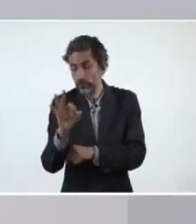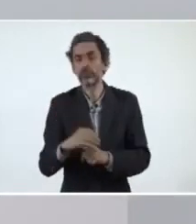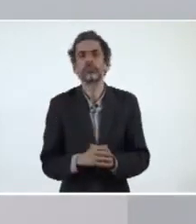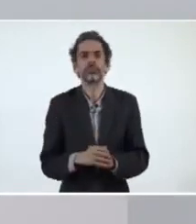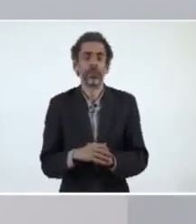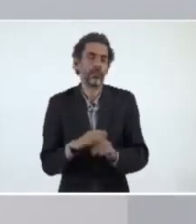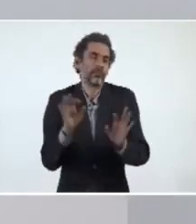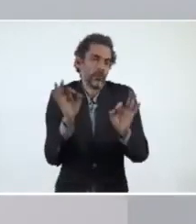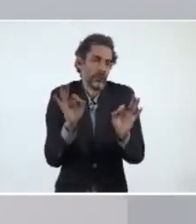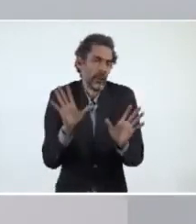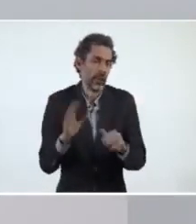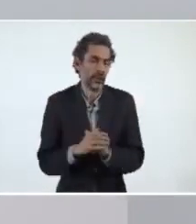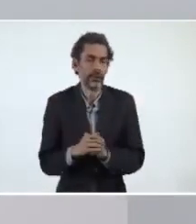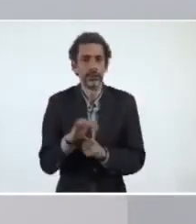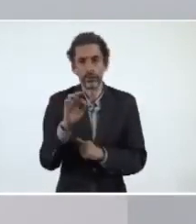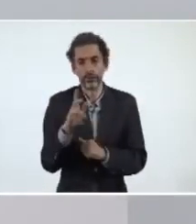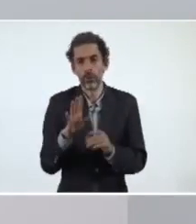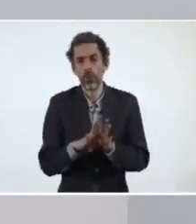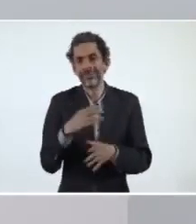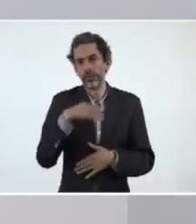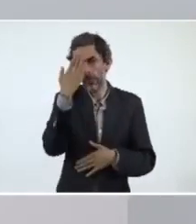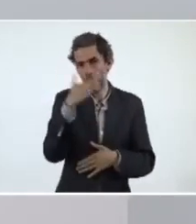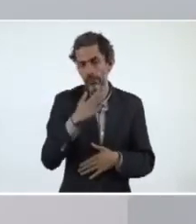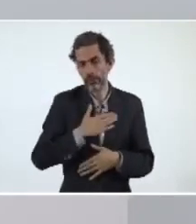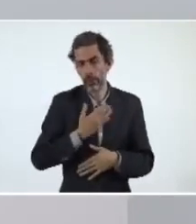Siempre hemos dicho que hay más decesos de los que se reportan